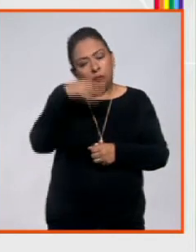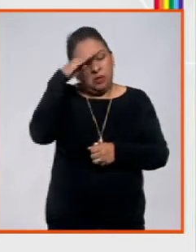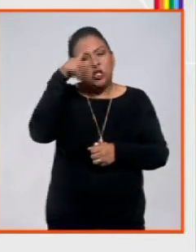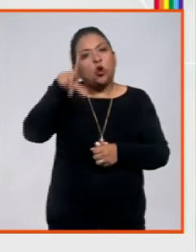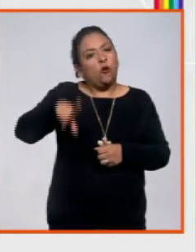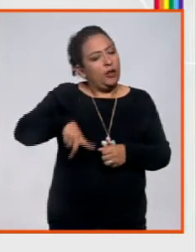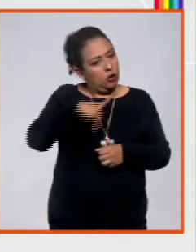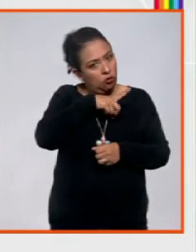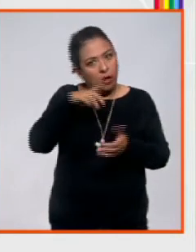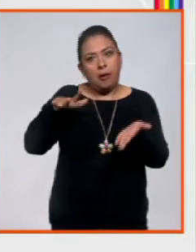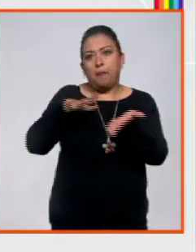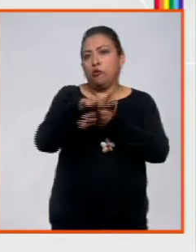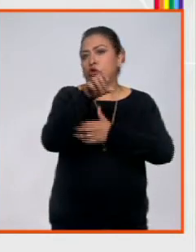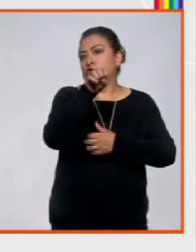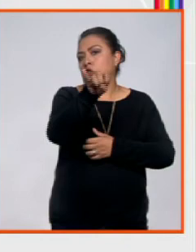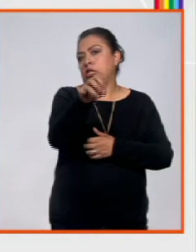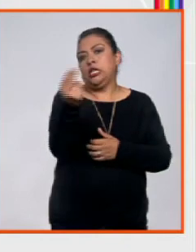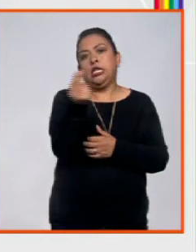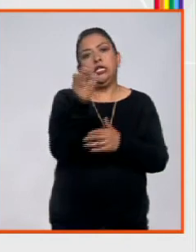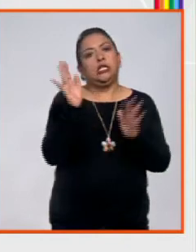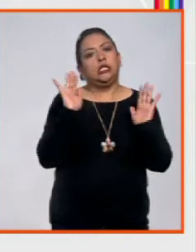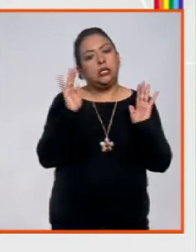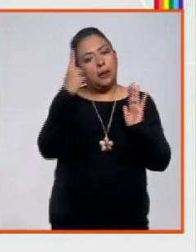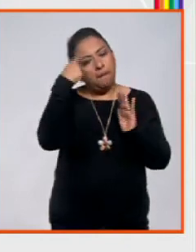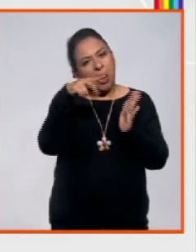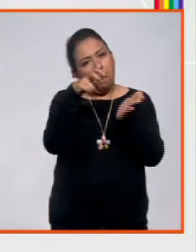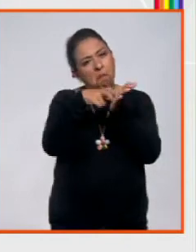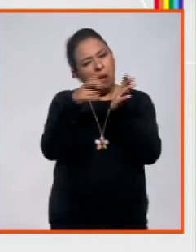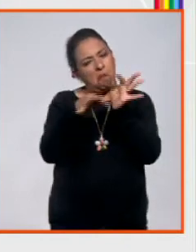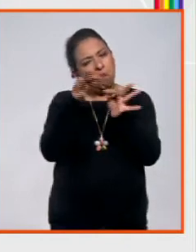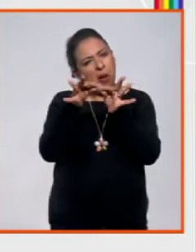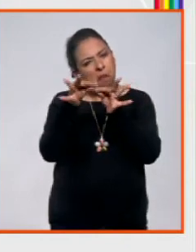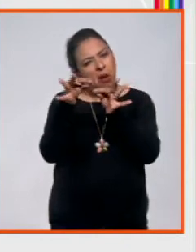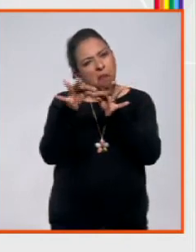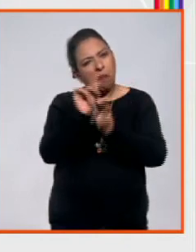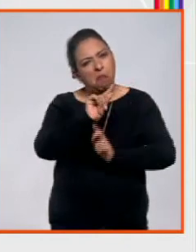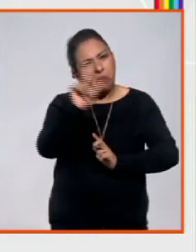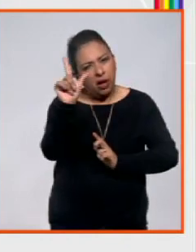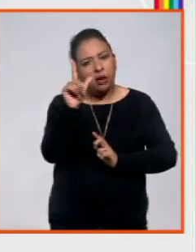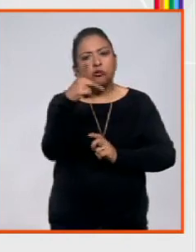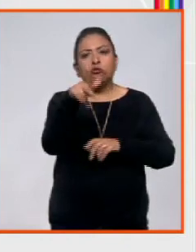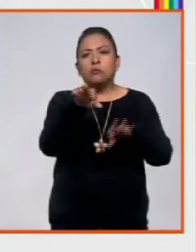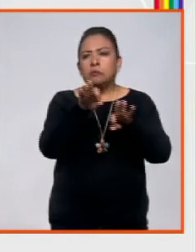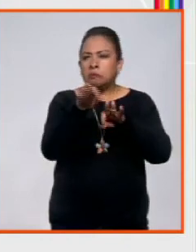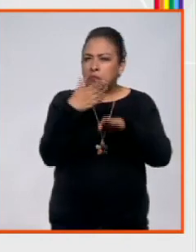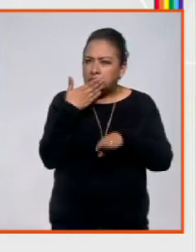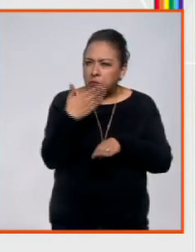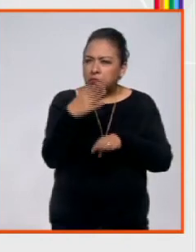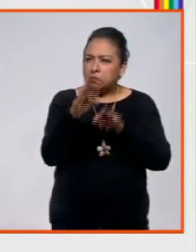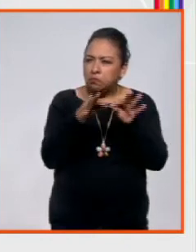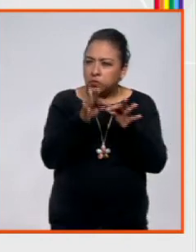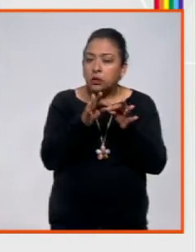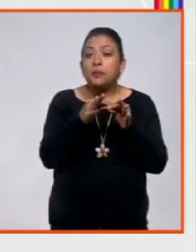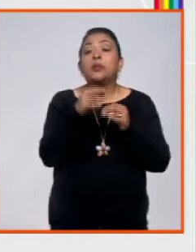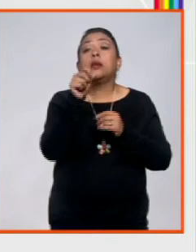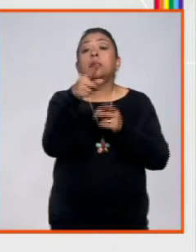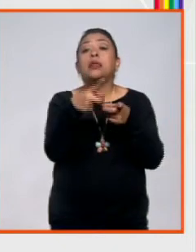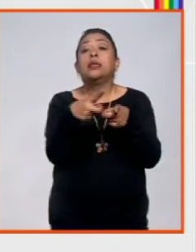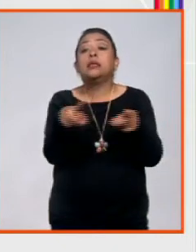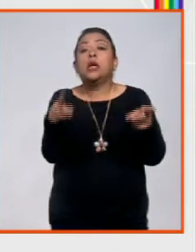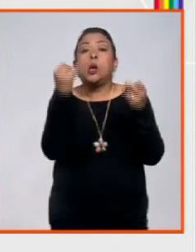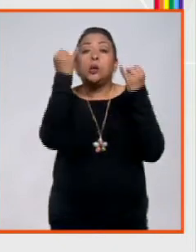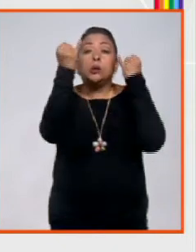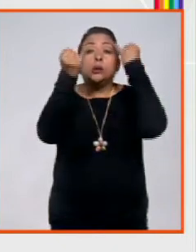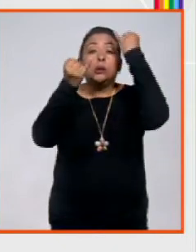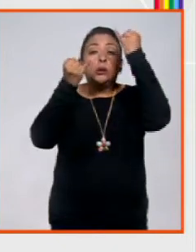tiene que seguir apoyando una profesionalización una labor y una el desarrollo de la